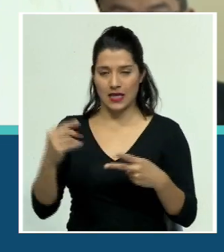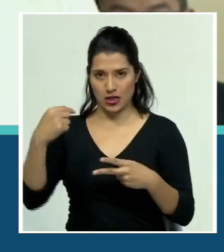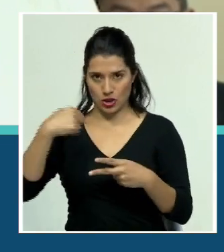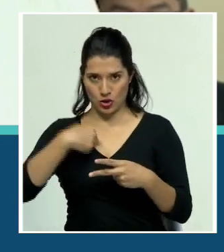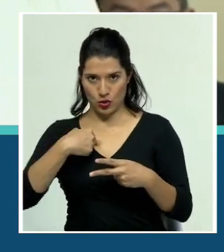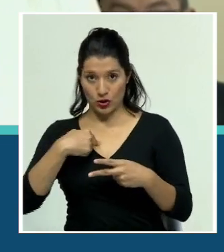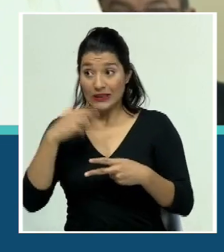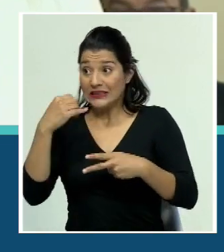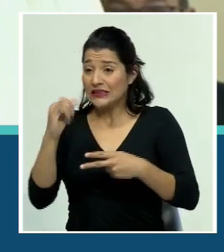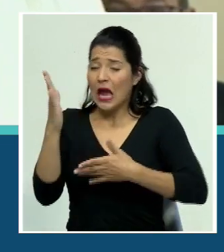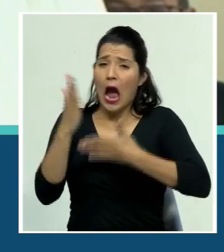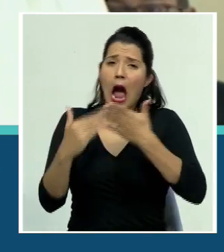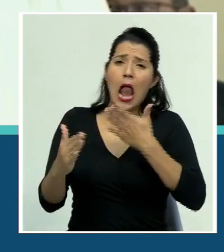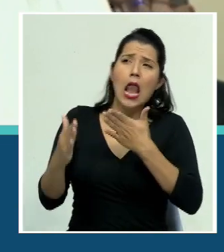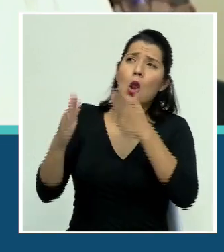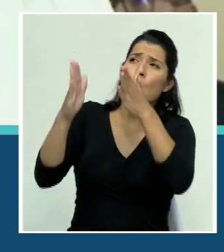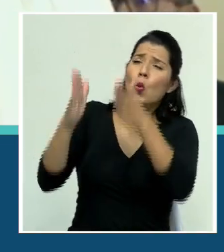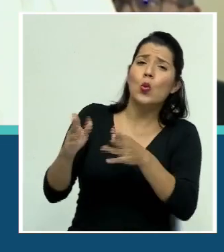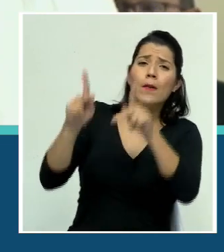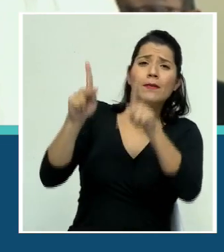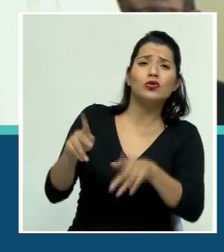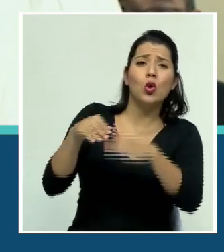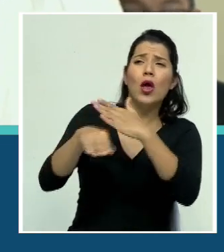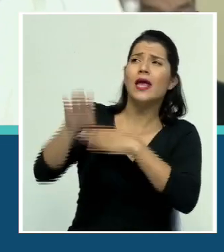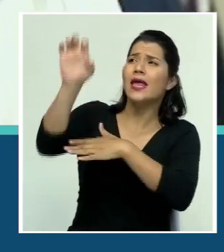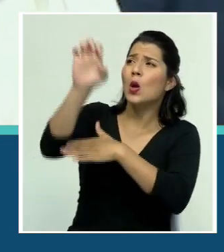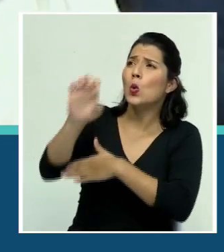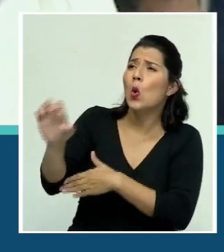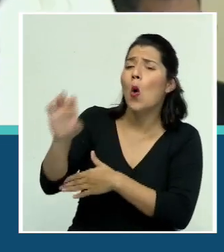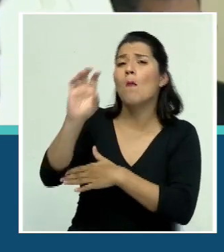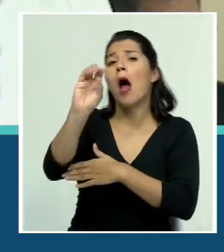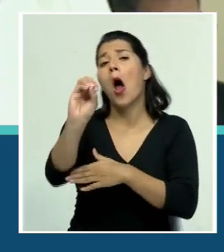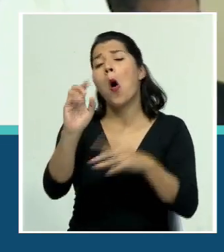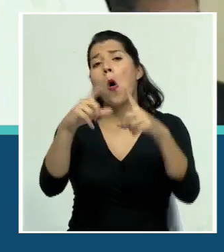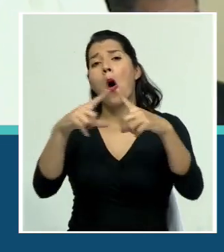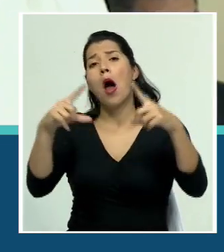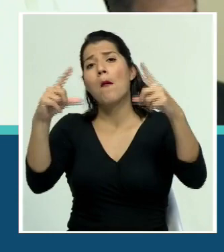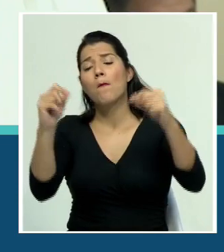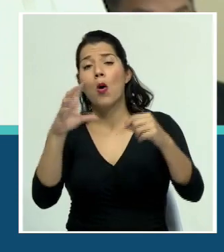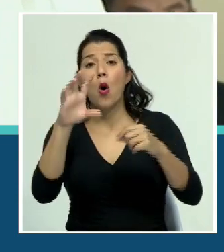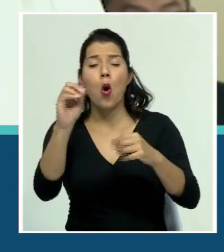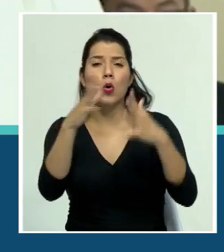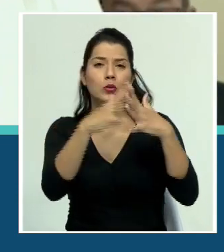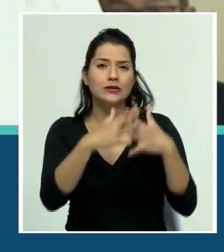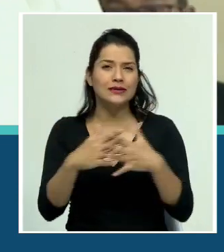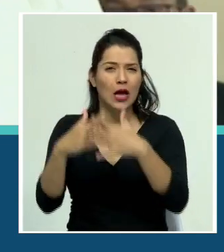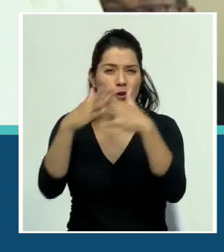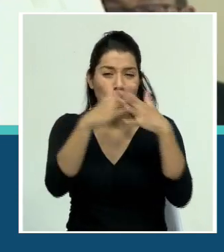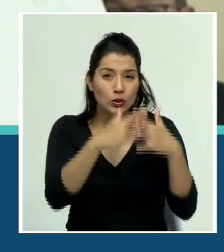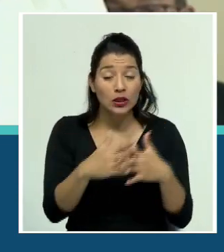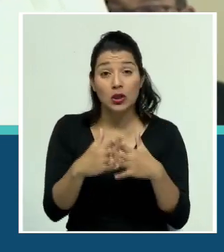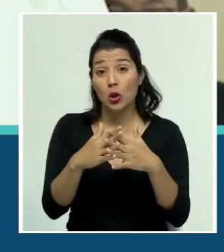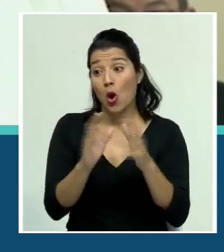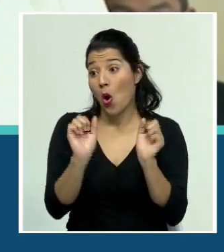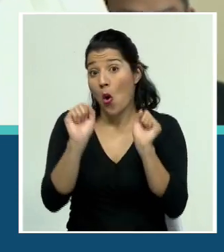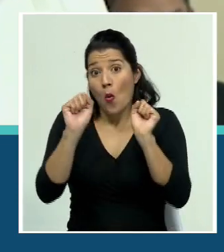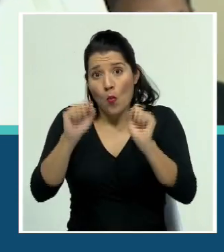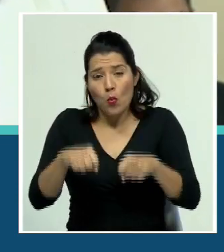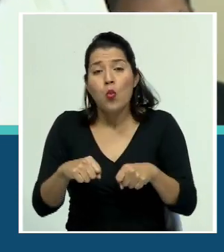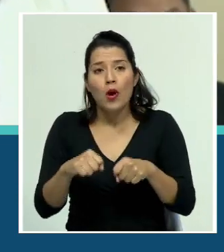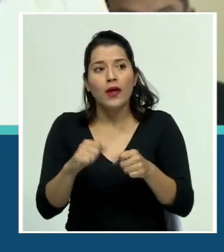en Europa o en Japón o en los Estados Unidos de América puede tomarse